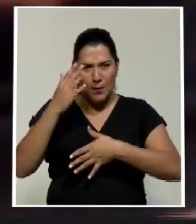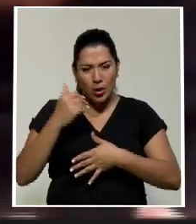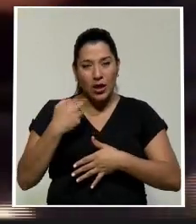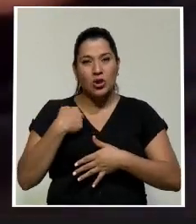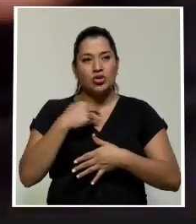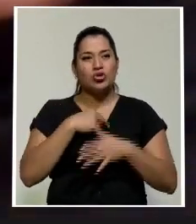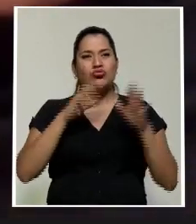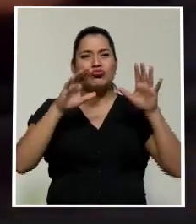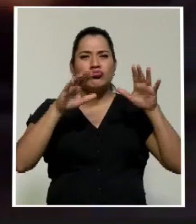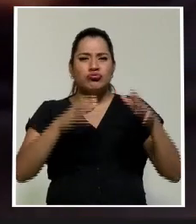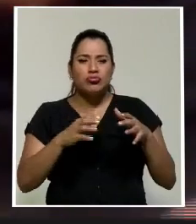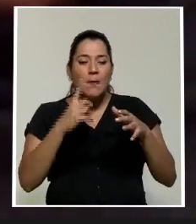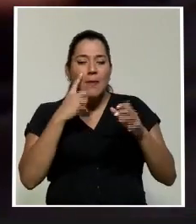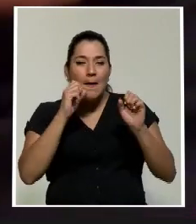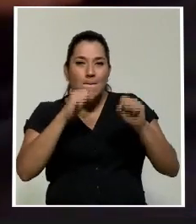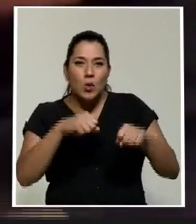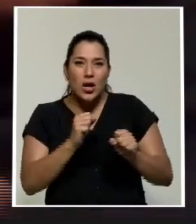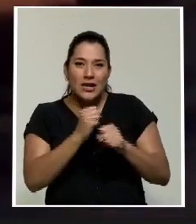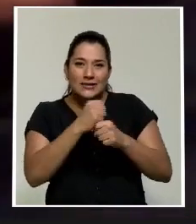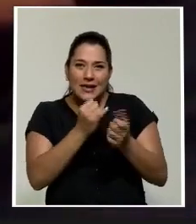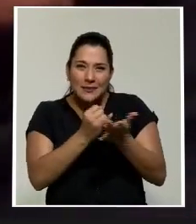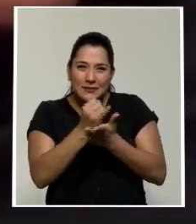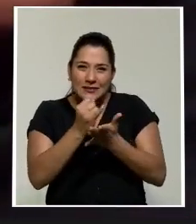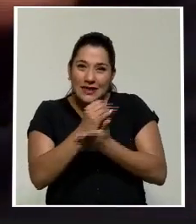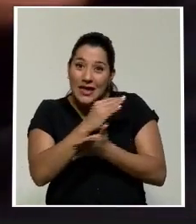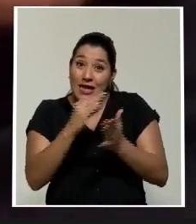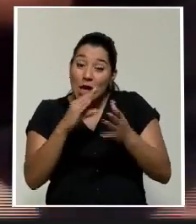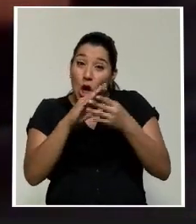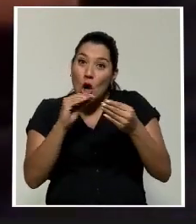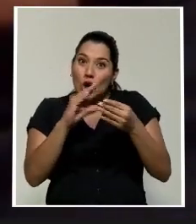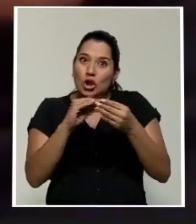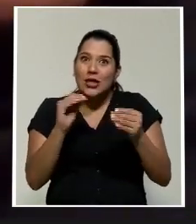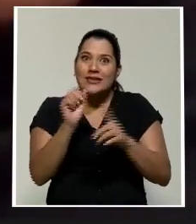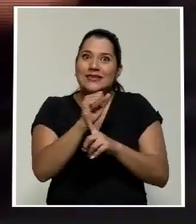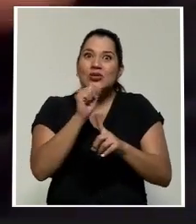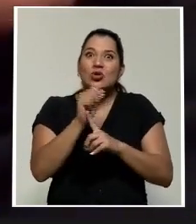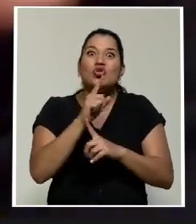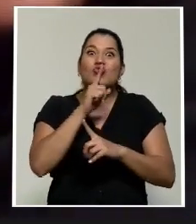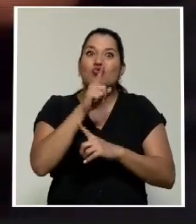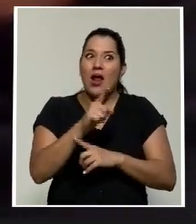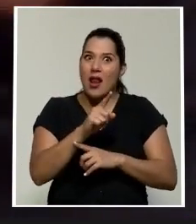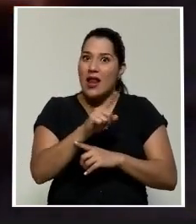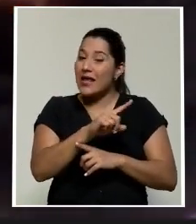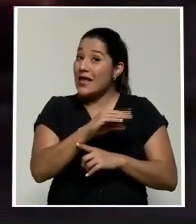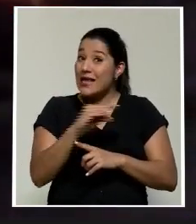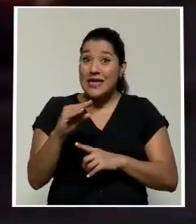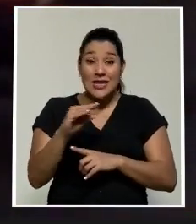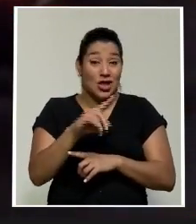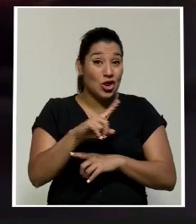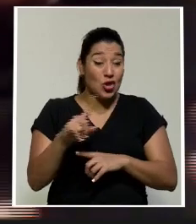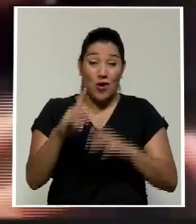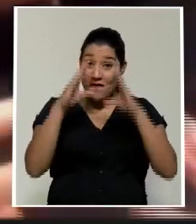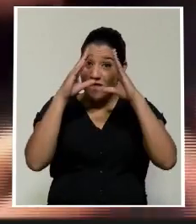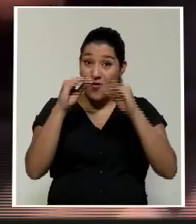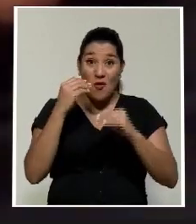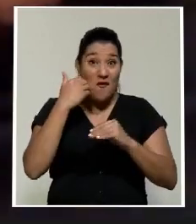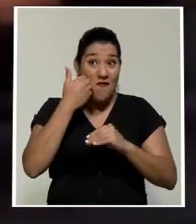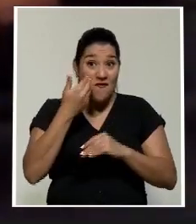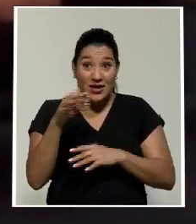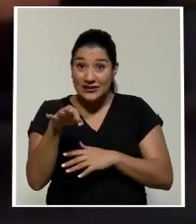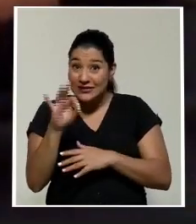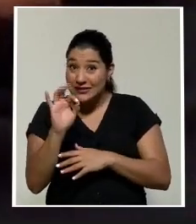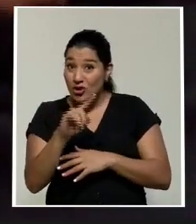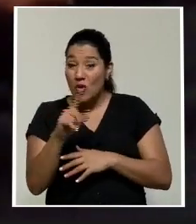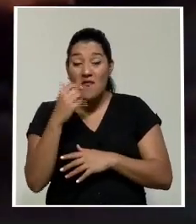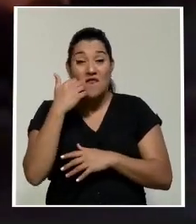hacer investigaciones y contar verdades que cruzan fronteras, que no son fáciles de encontrar y que no son fáciles de ver desde un solo